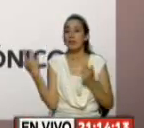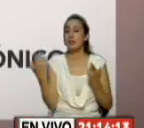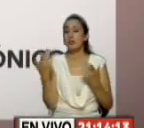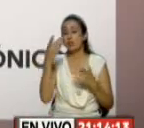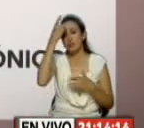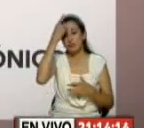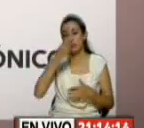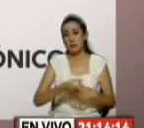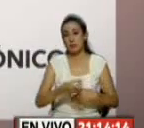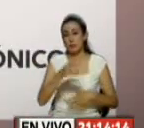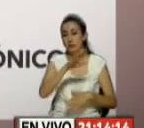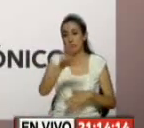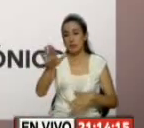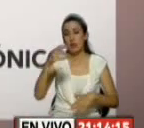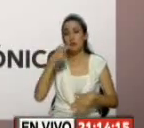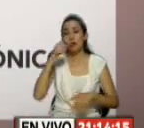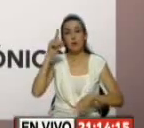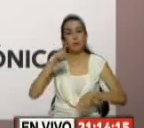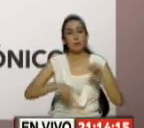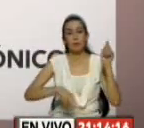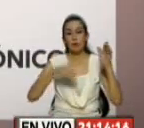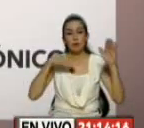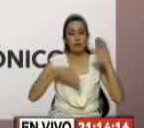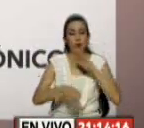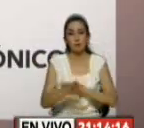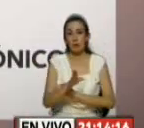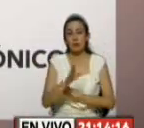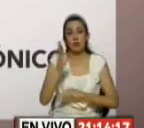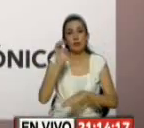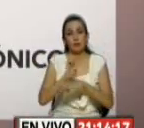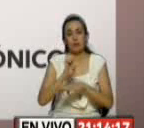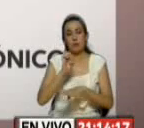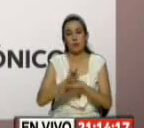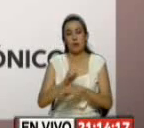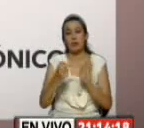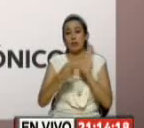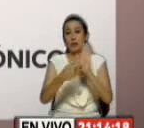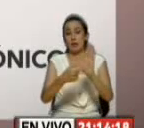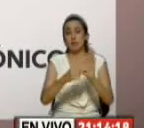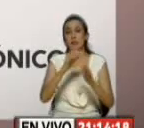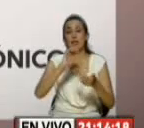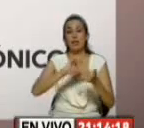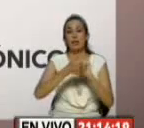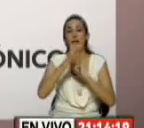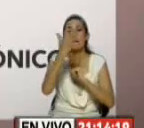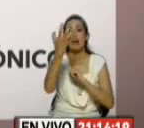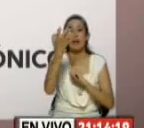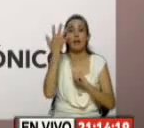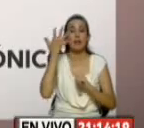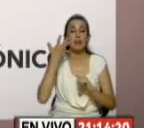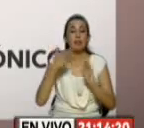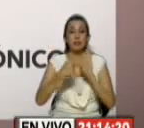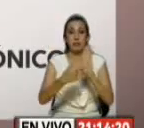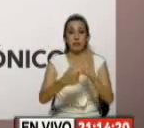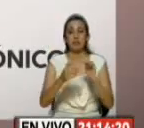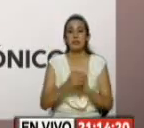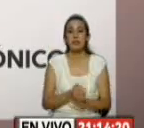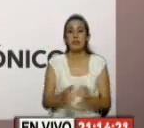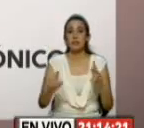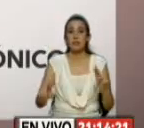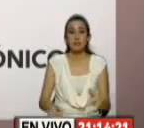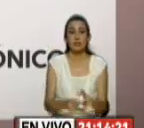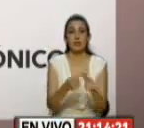medidas cautelares para el exsecretario la prohibición de salida del país, la presentación cada 15 días en la Corte Provincial del Guayas,